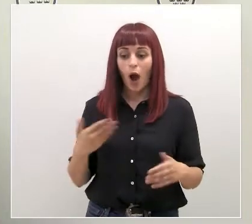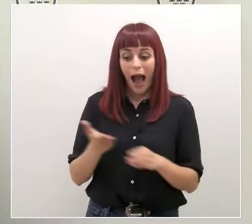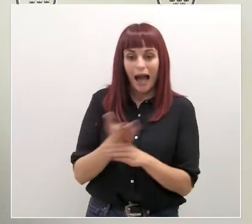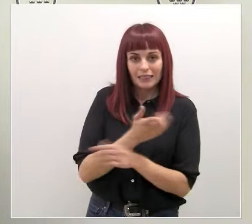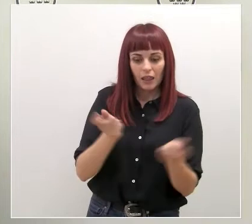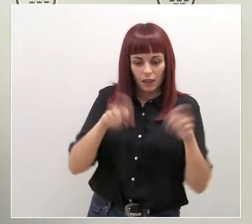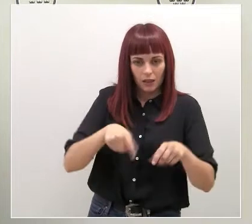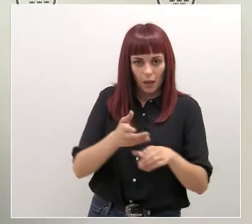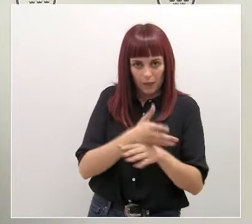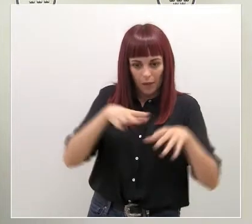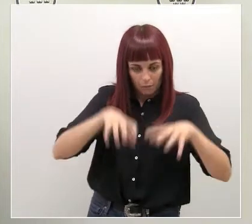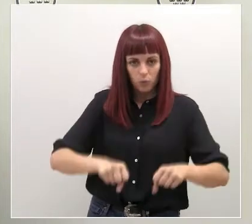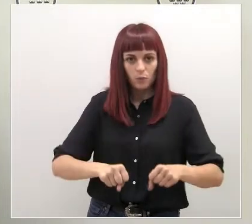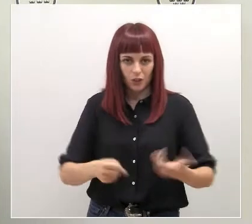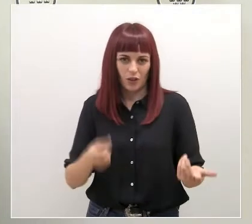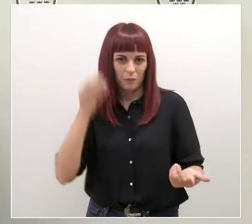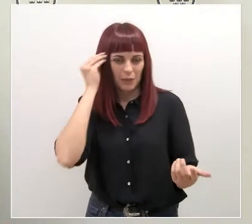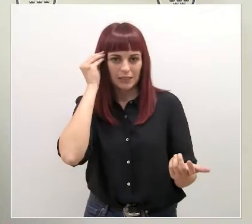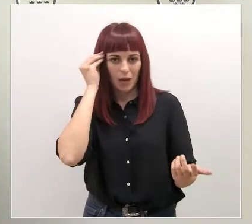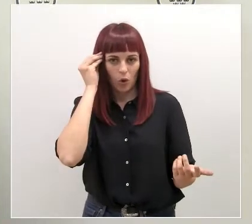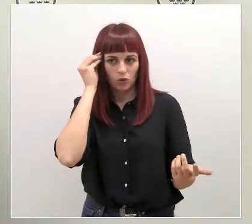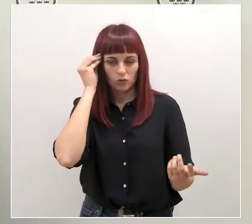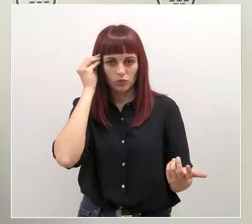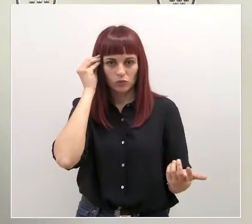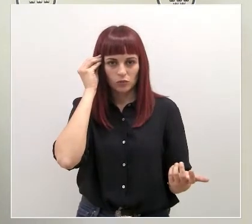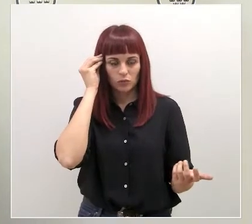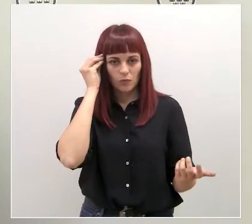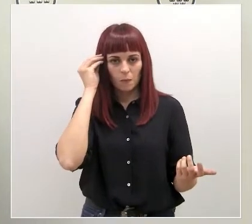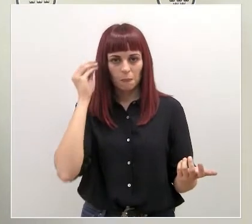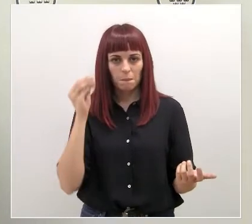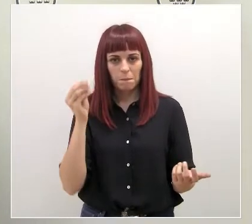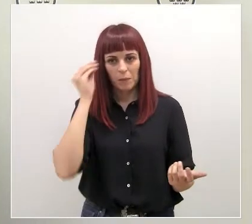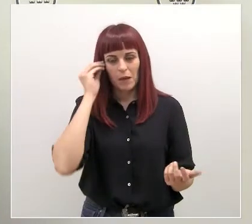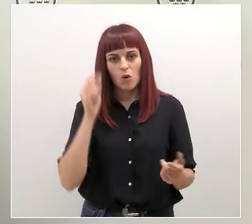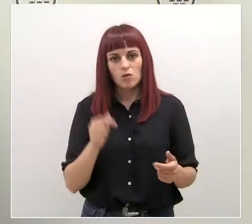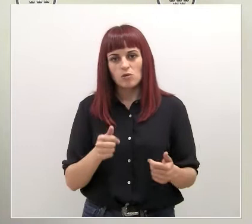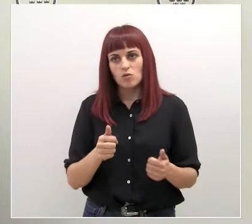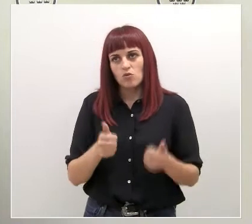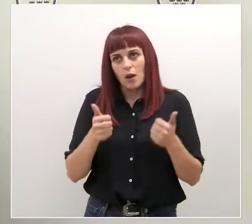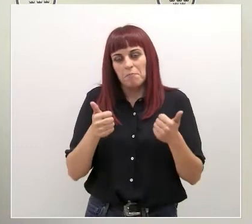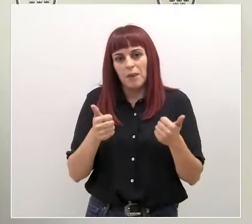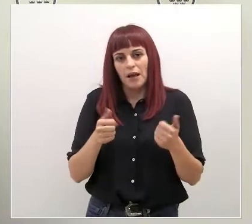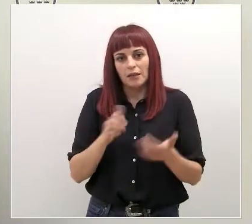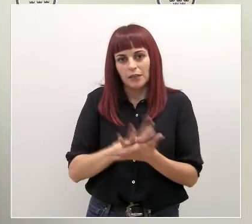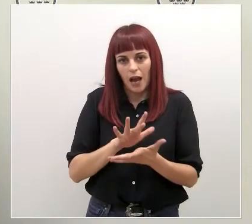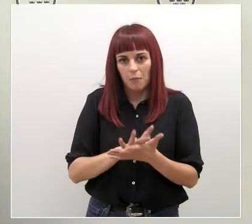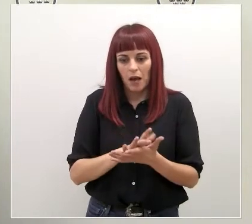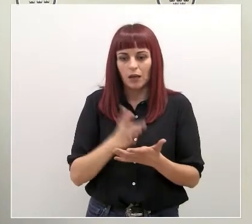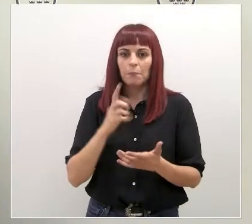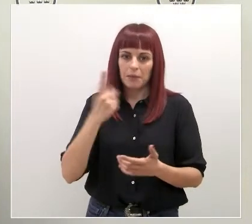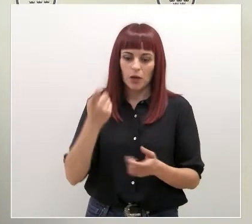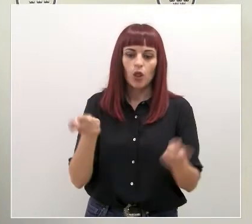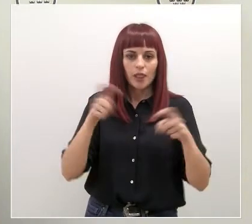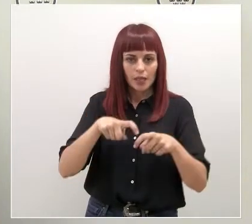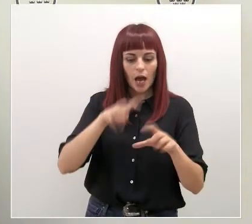gente y, por tanto, creemos que es mucho más, da más calidad, indudablemente, el que la gente se le cite, tenga